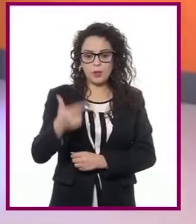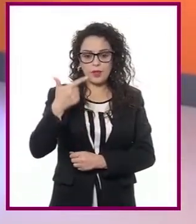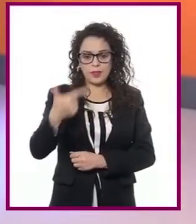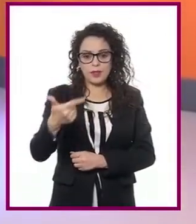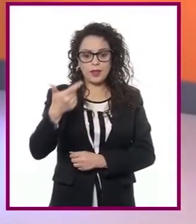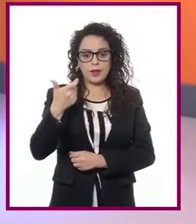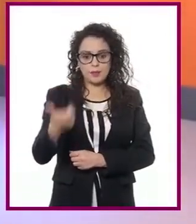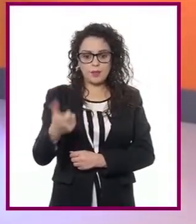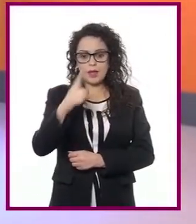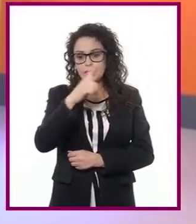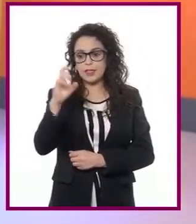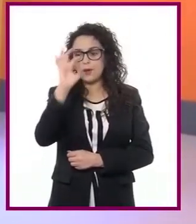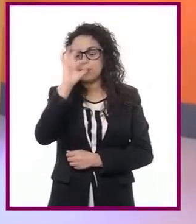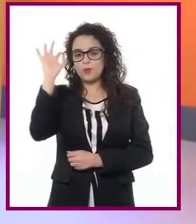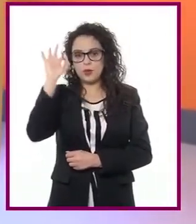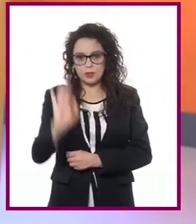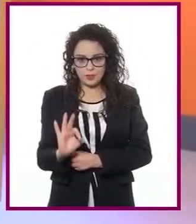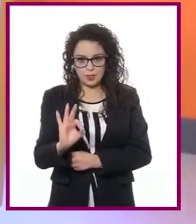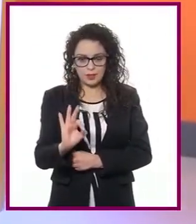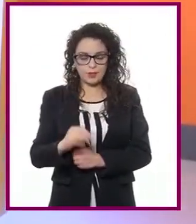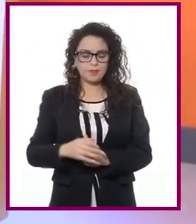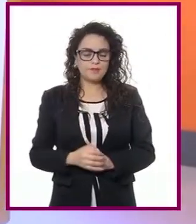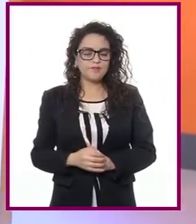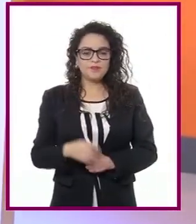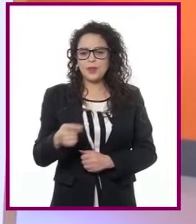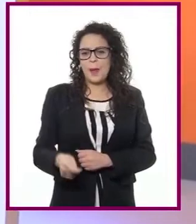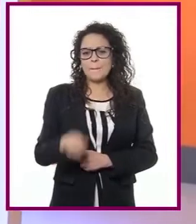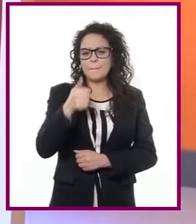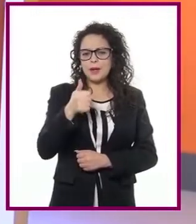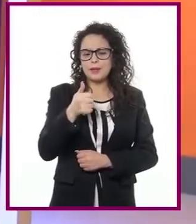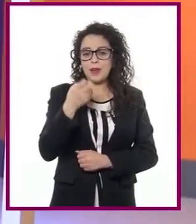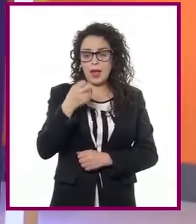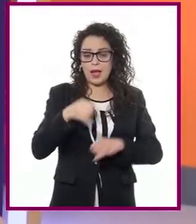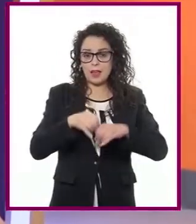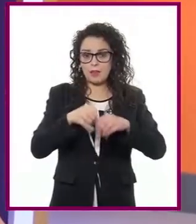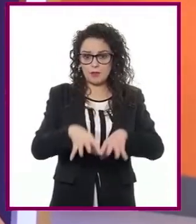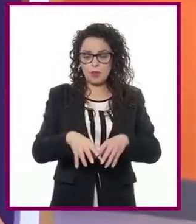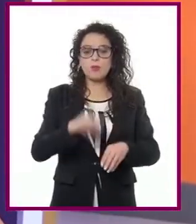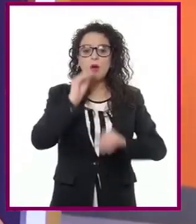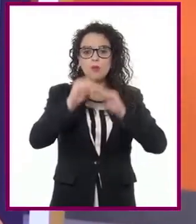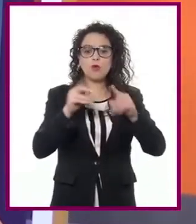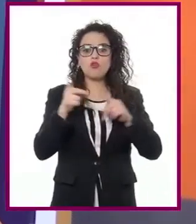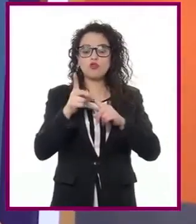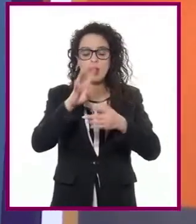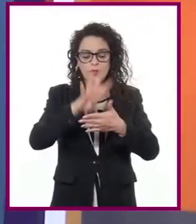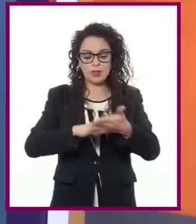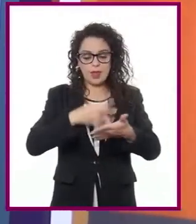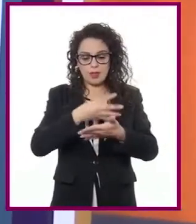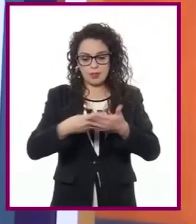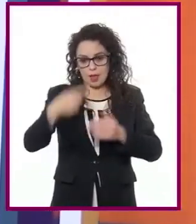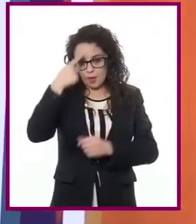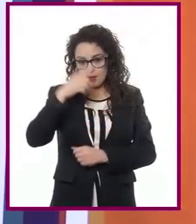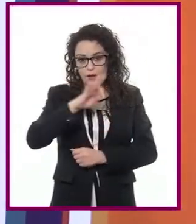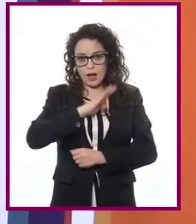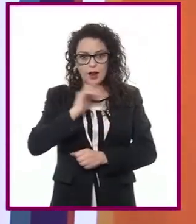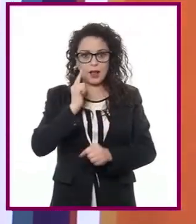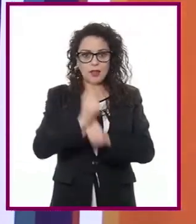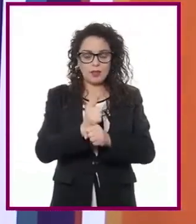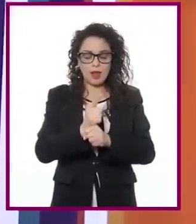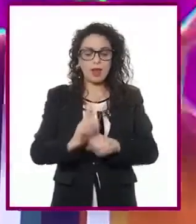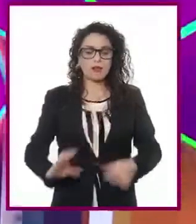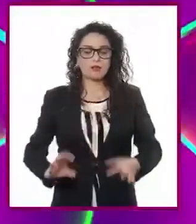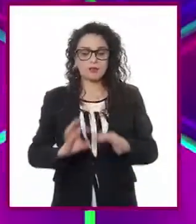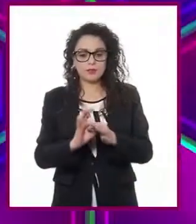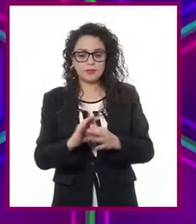el 100%. Primero, organizaremos esta información en una tabla para poder establecer una relación entre el precio